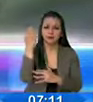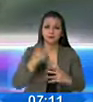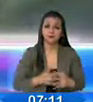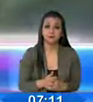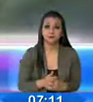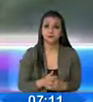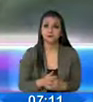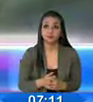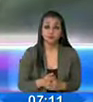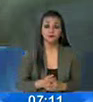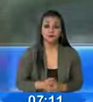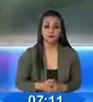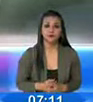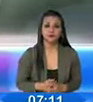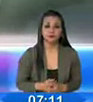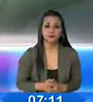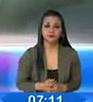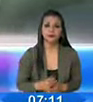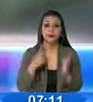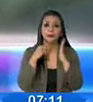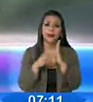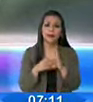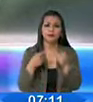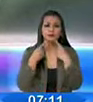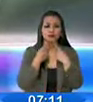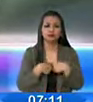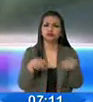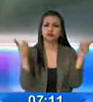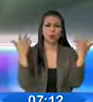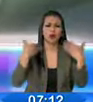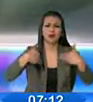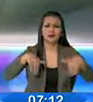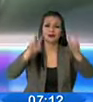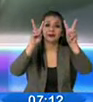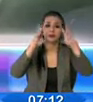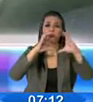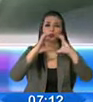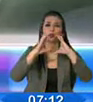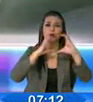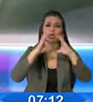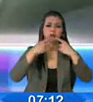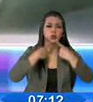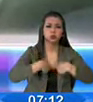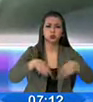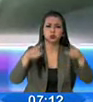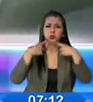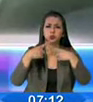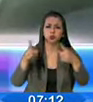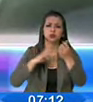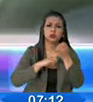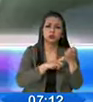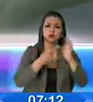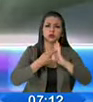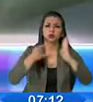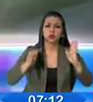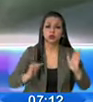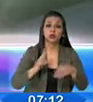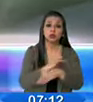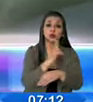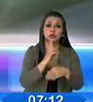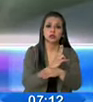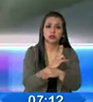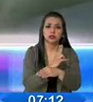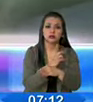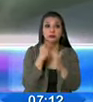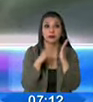o difusión mediática por todos y cada uno de los recursos tecnológicos que se tenga utilizando